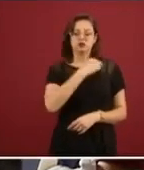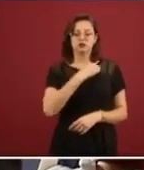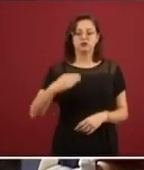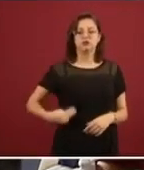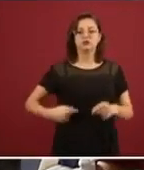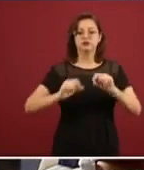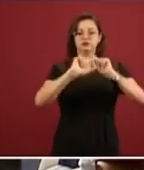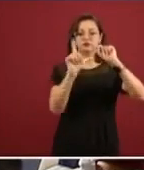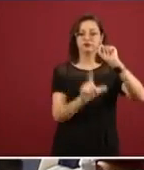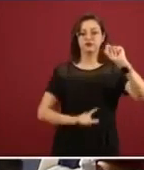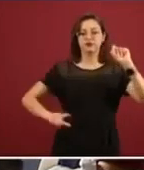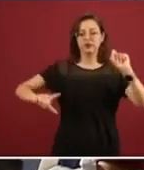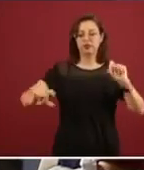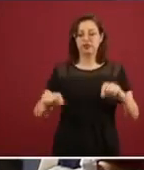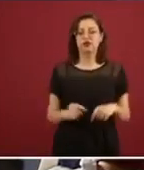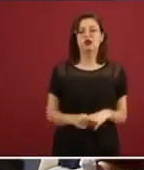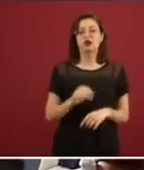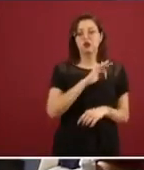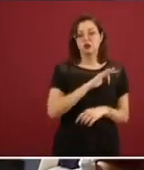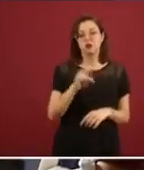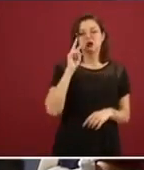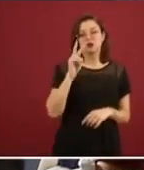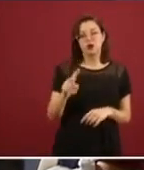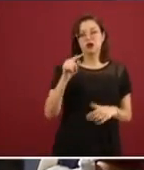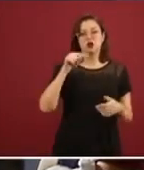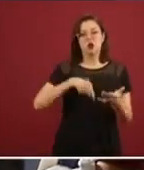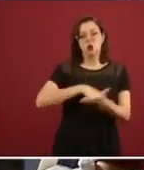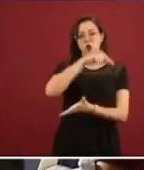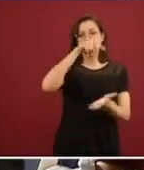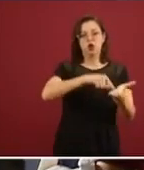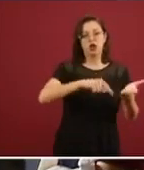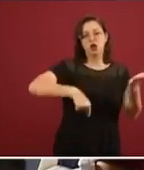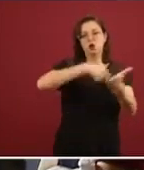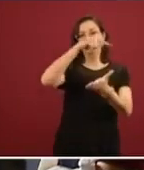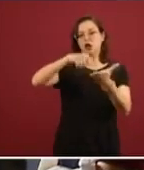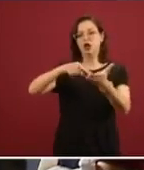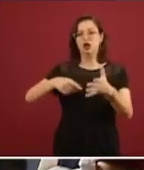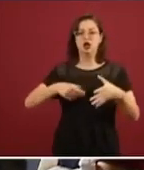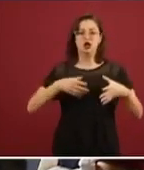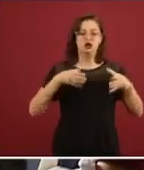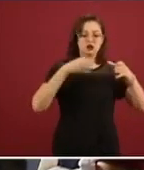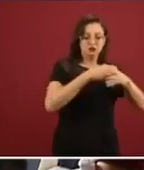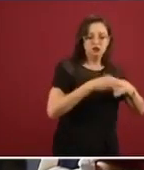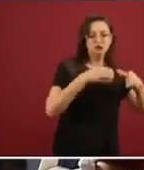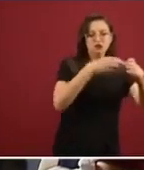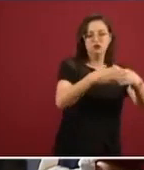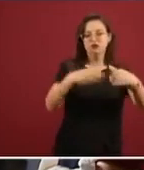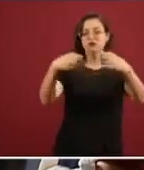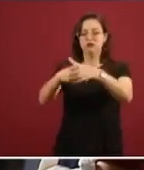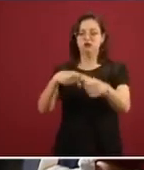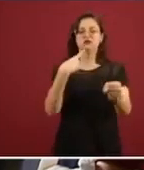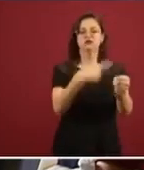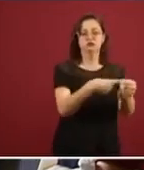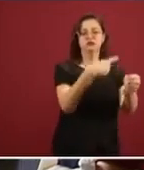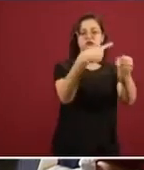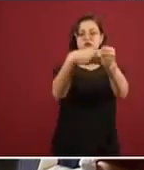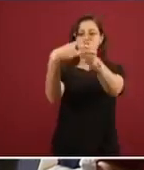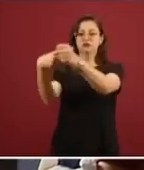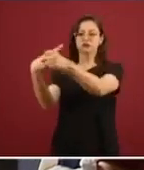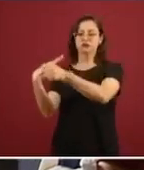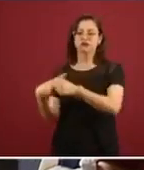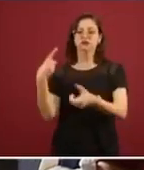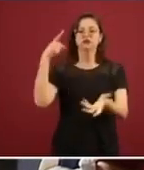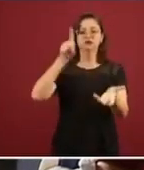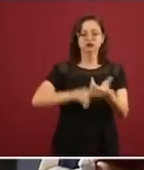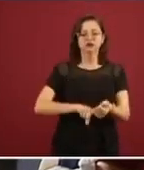todo el país, y en el mapa podemos ver dónde se encuentra la concentración precisamente de estos municipios al interior